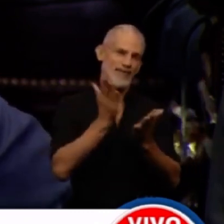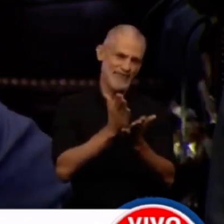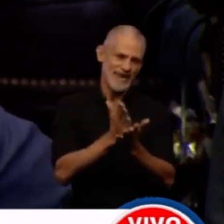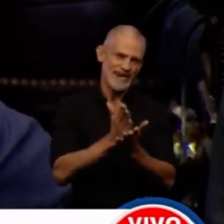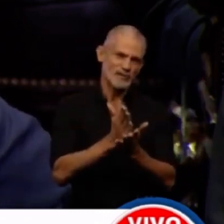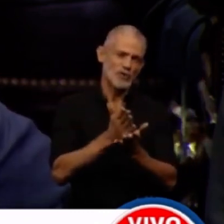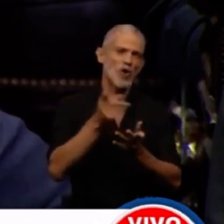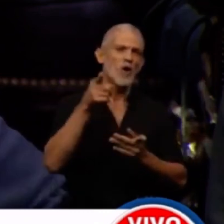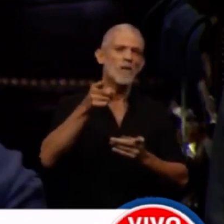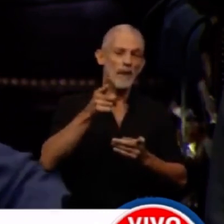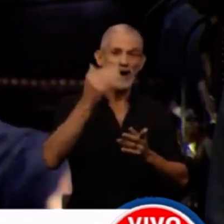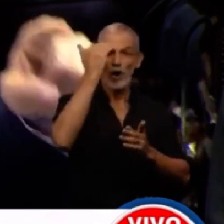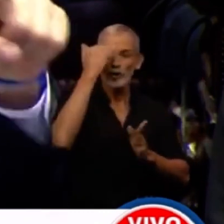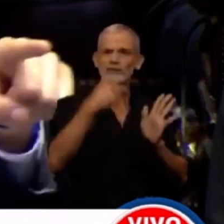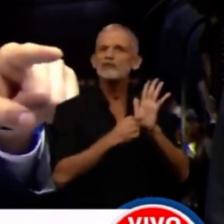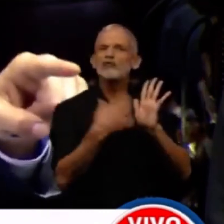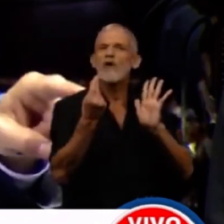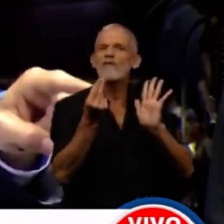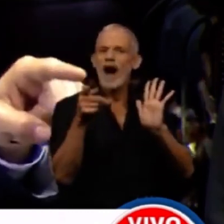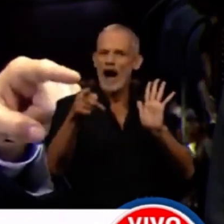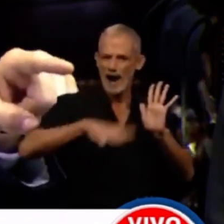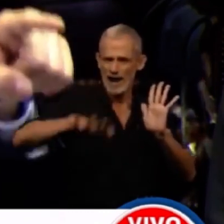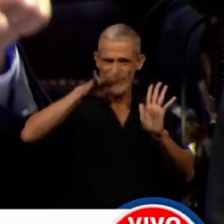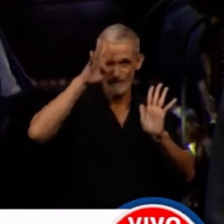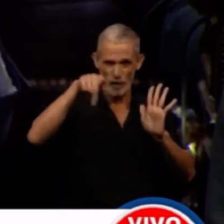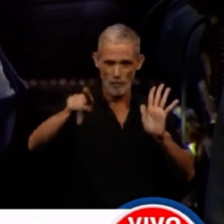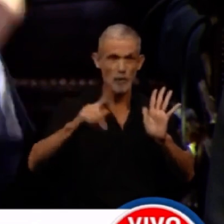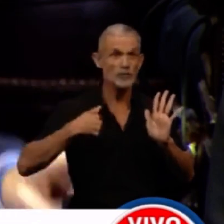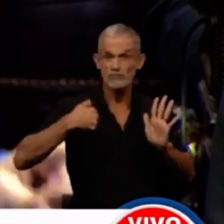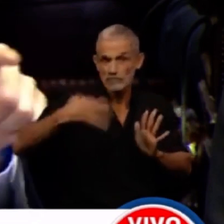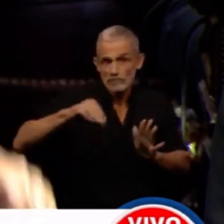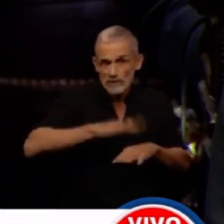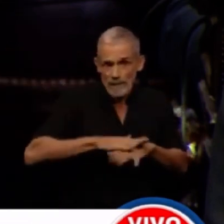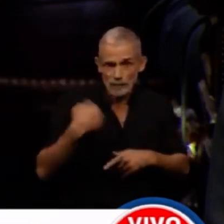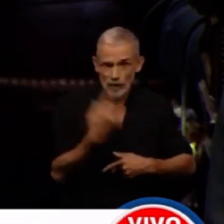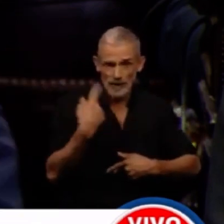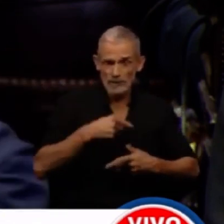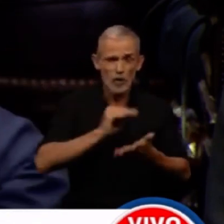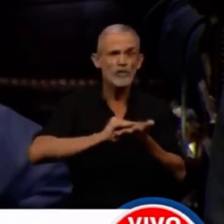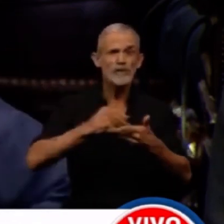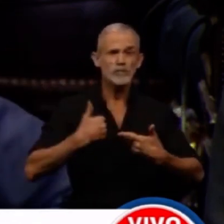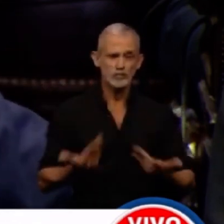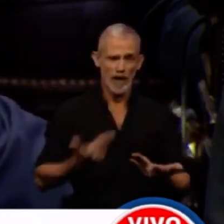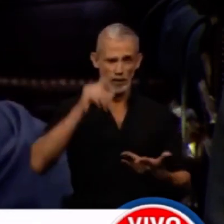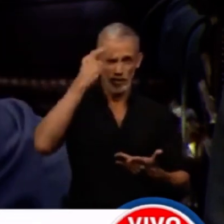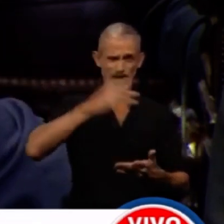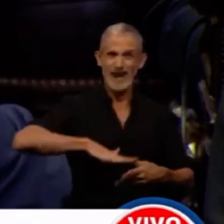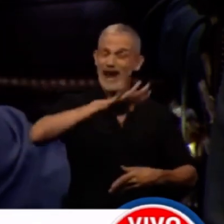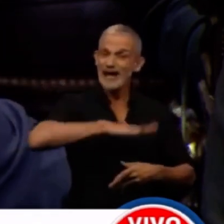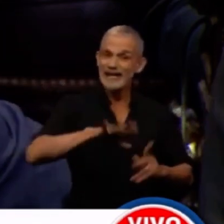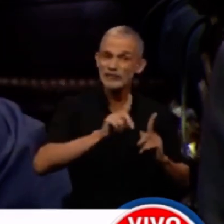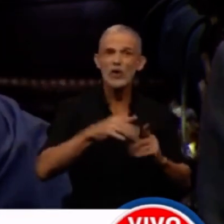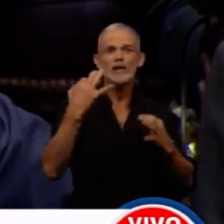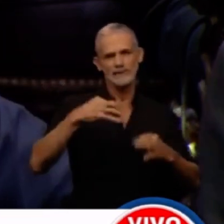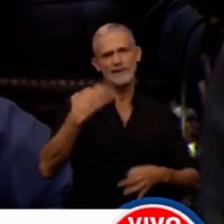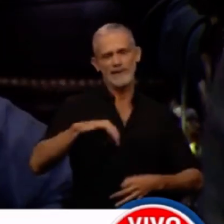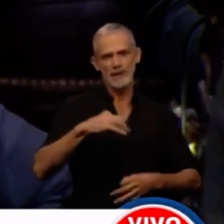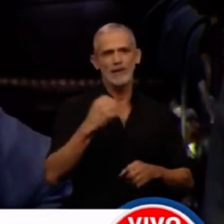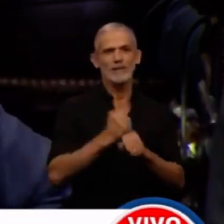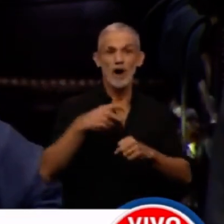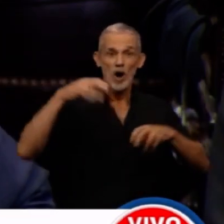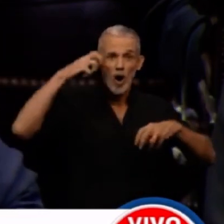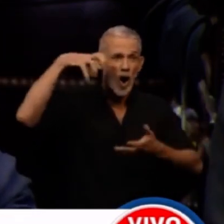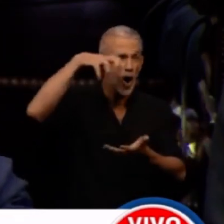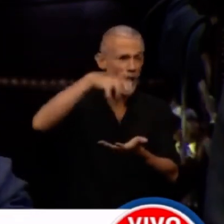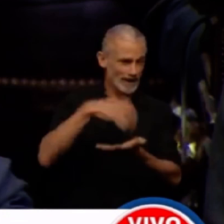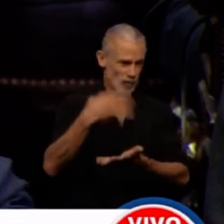y el imperio de la Constitución. Ese es nuestro deber y nuestra responsabilidad como diputados de la Nación, y ese es el deber que tiene el